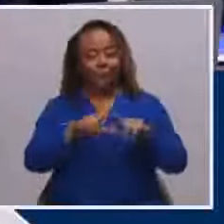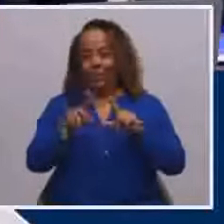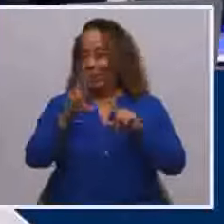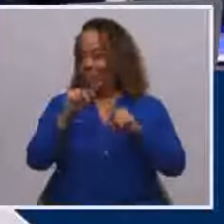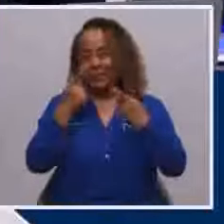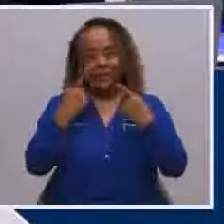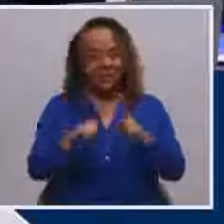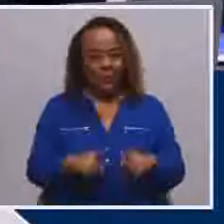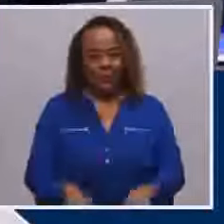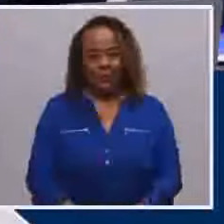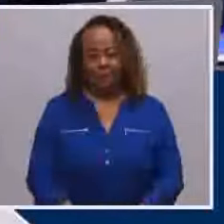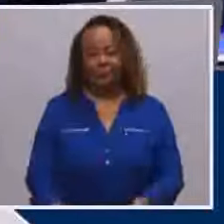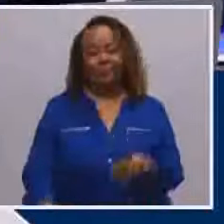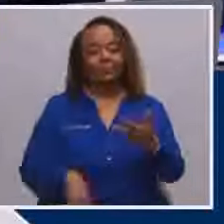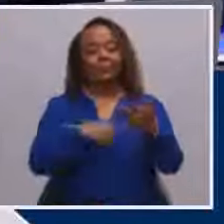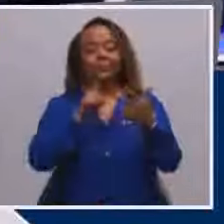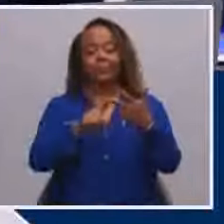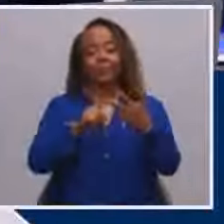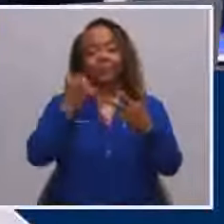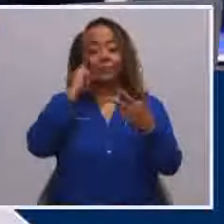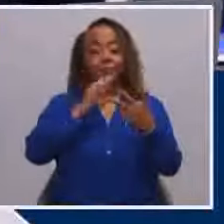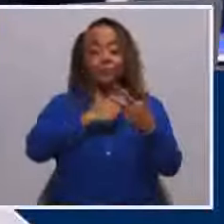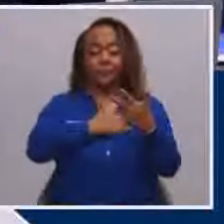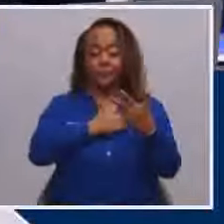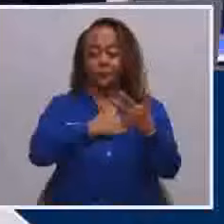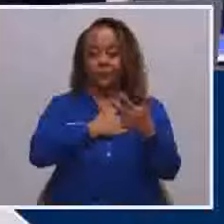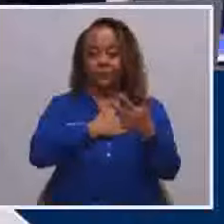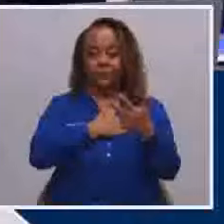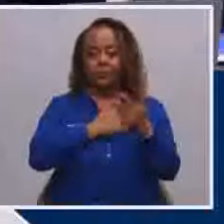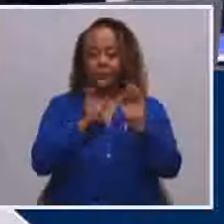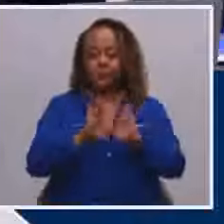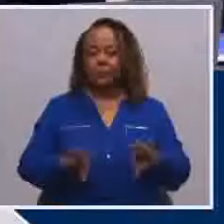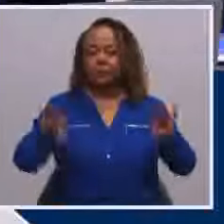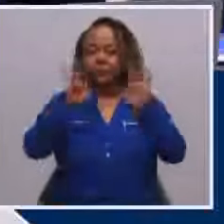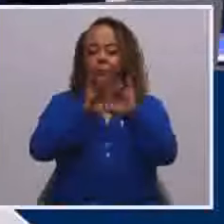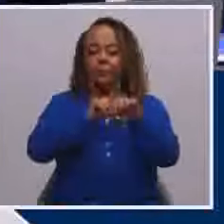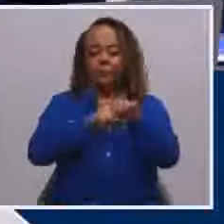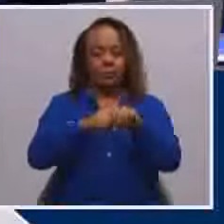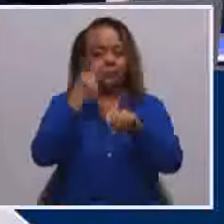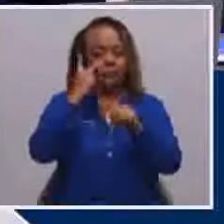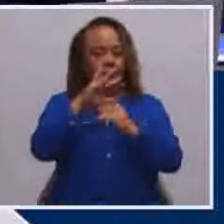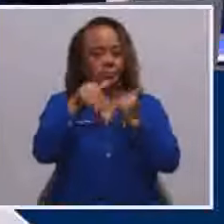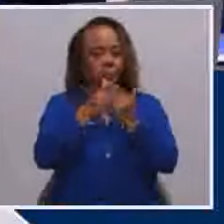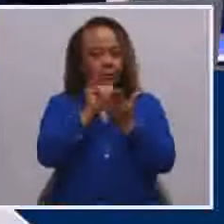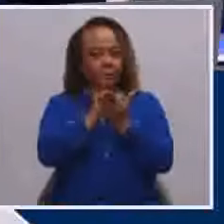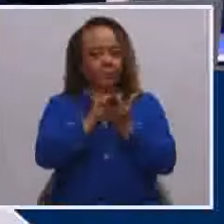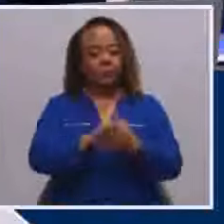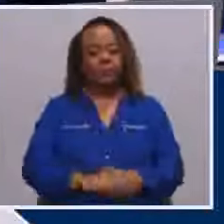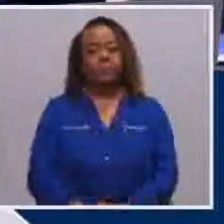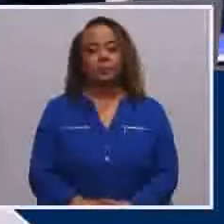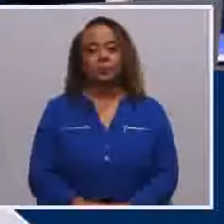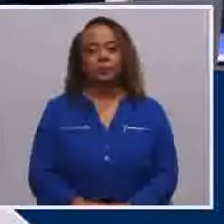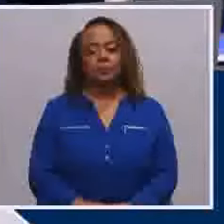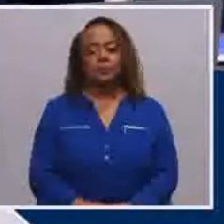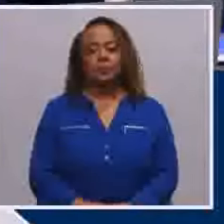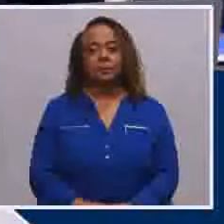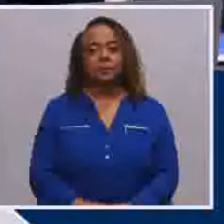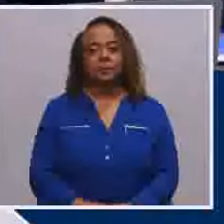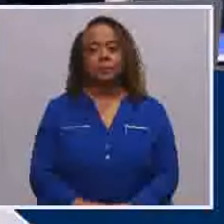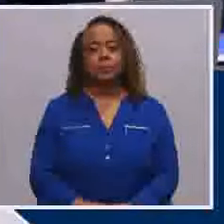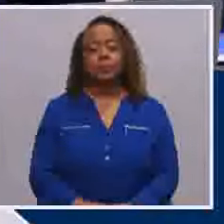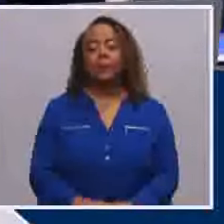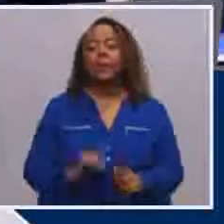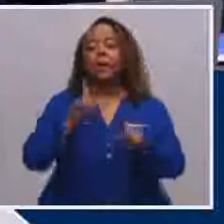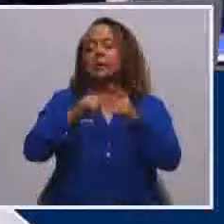sucedió y un tercer eslabón que para mí no es menor a la hora de considerar todo esto es hasta qué punto